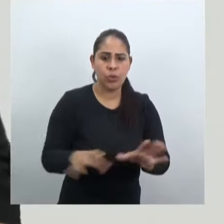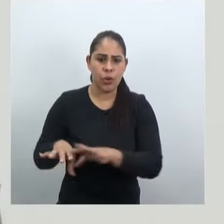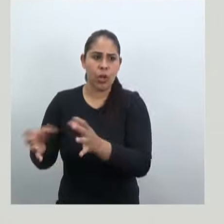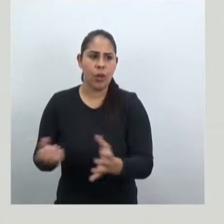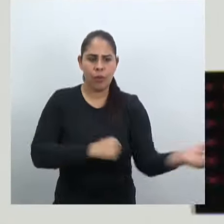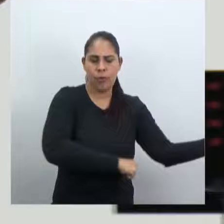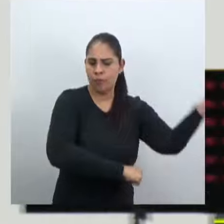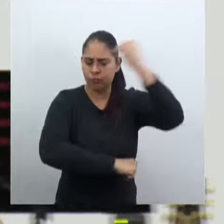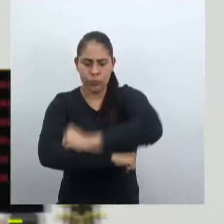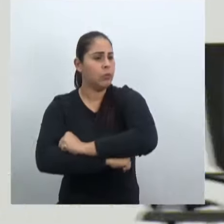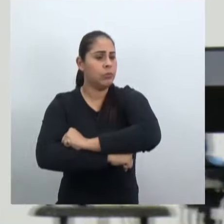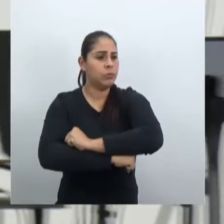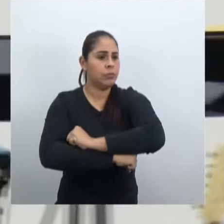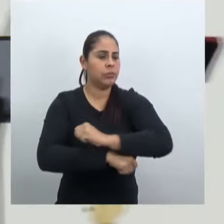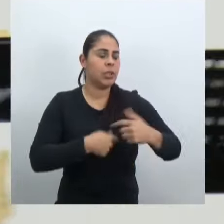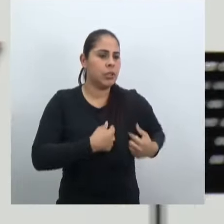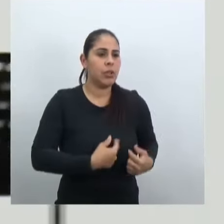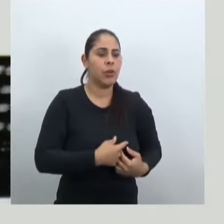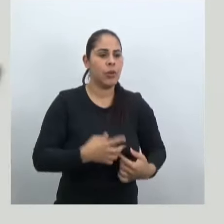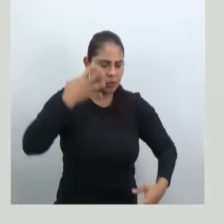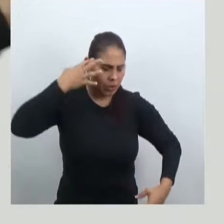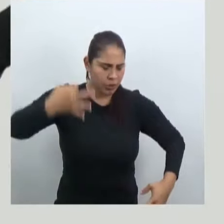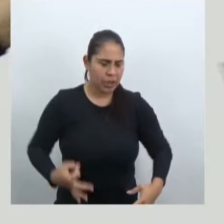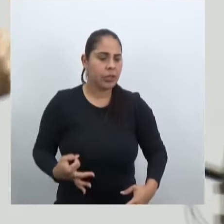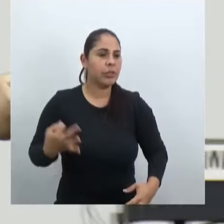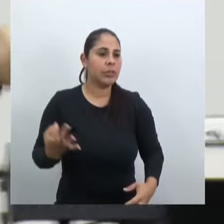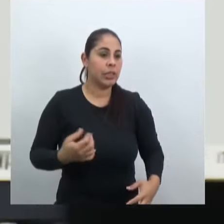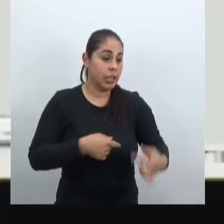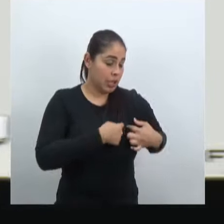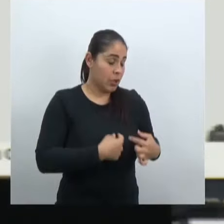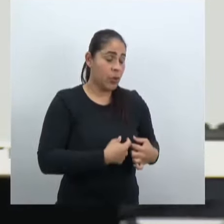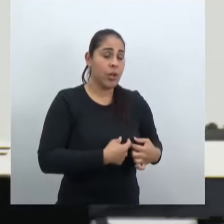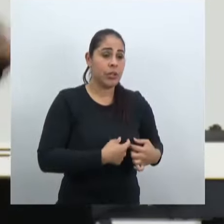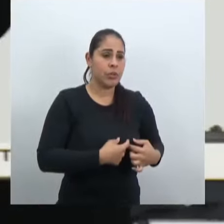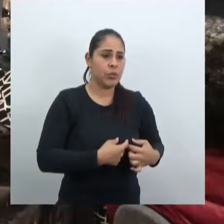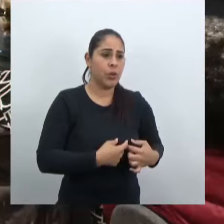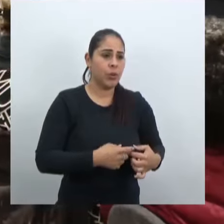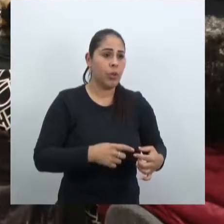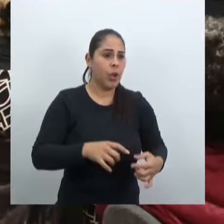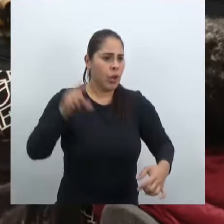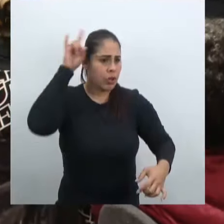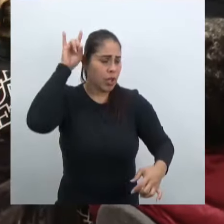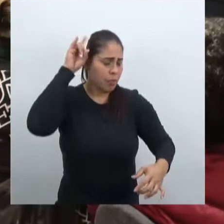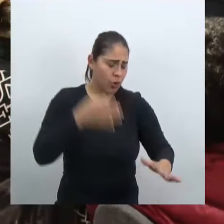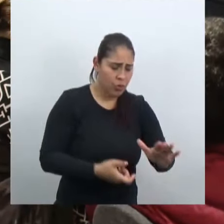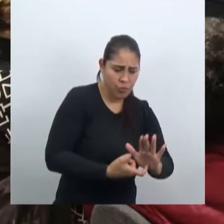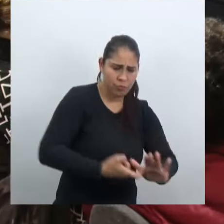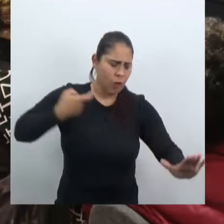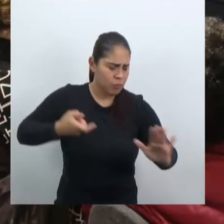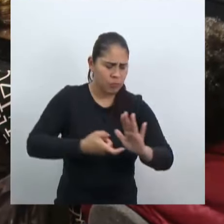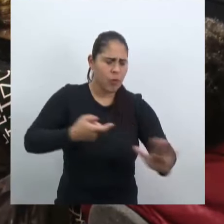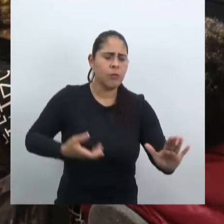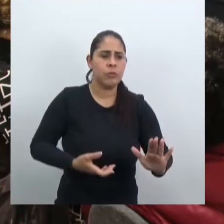yo creo de todo corazón que podemos echar demonios fuera, reprender al diablo. Tú puedes discutir